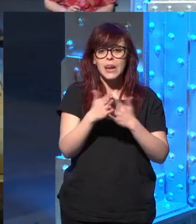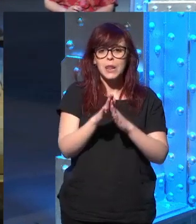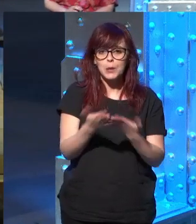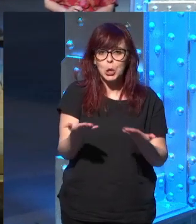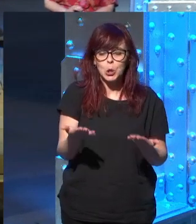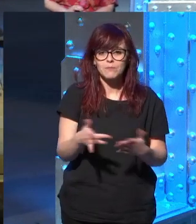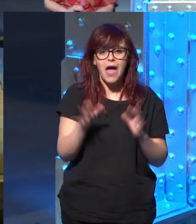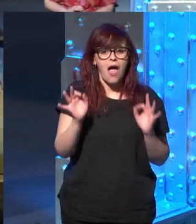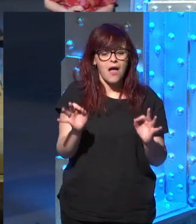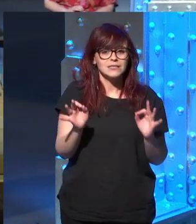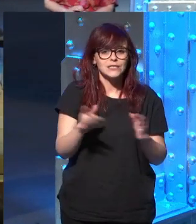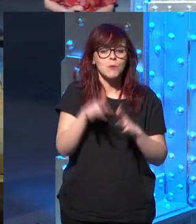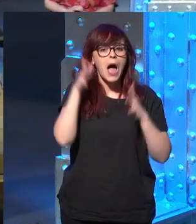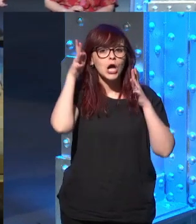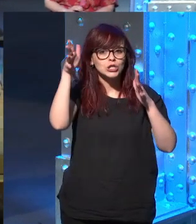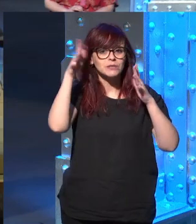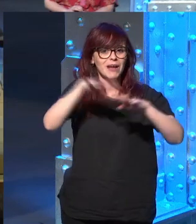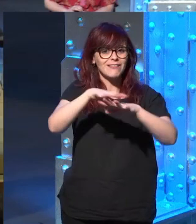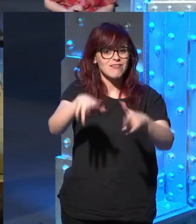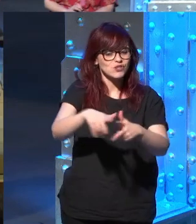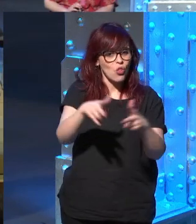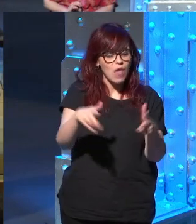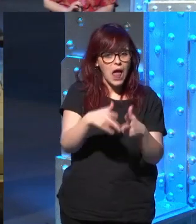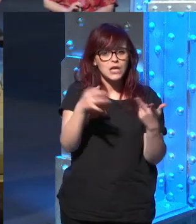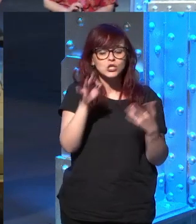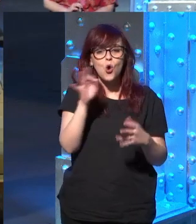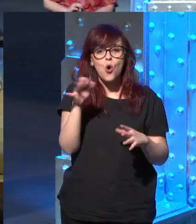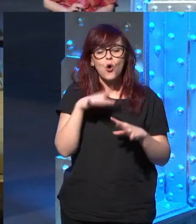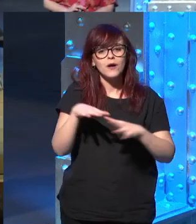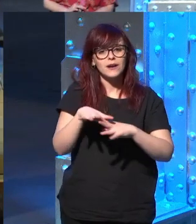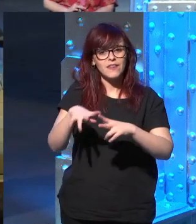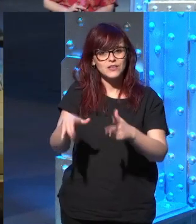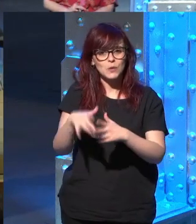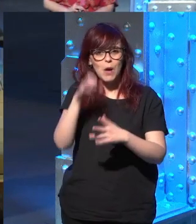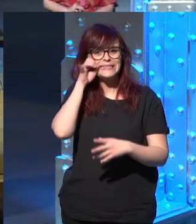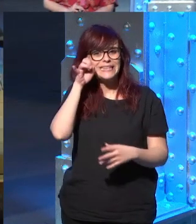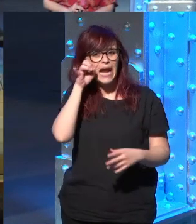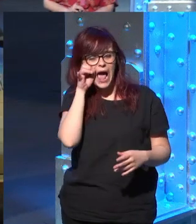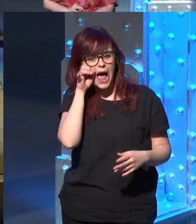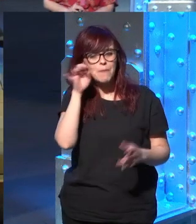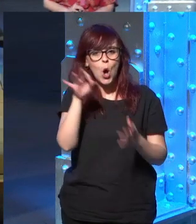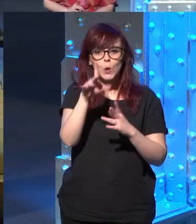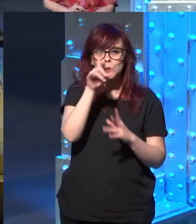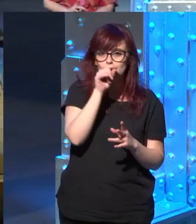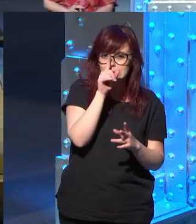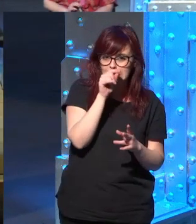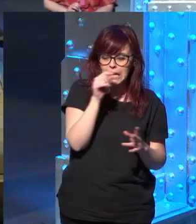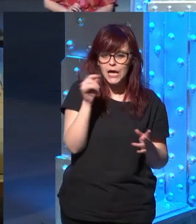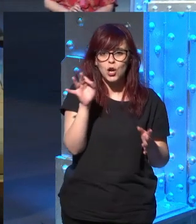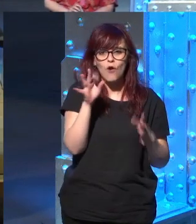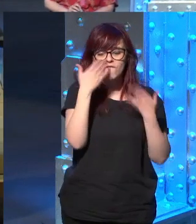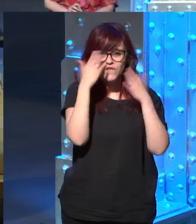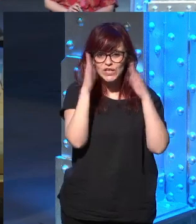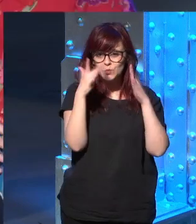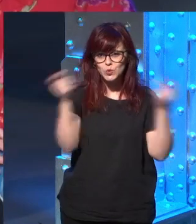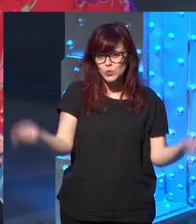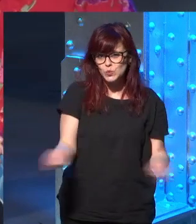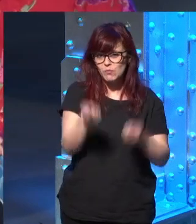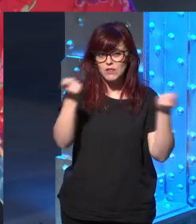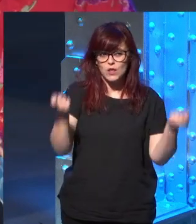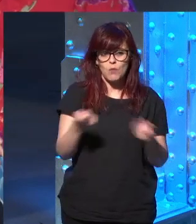compran pues son libros que se recomiendan en redes sociales, que se suben a redes como Instagram, como Twitter, como Facebook. De hecho,